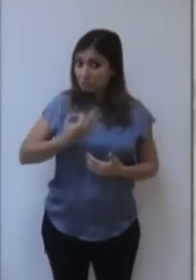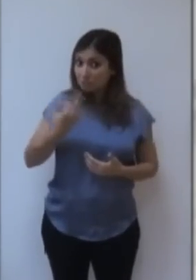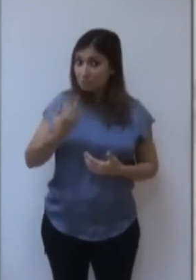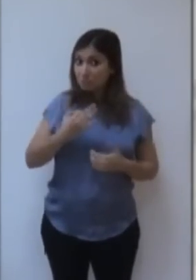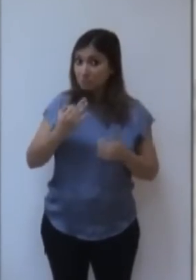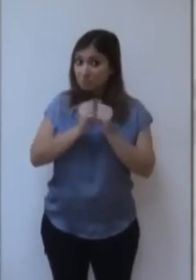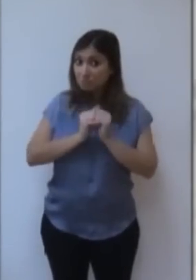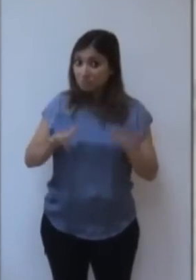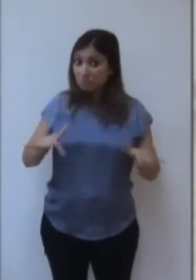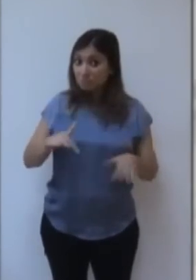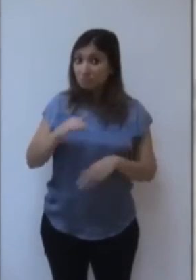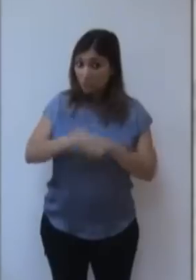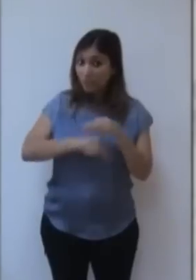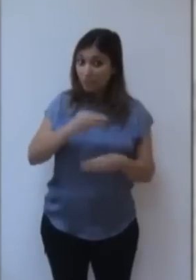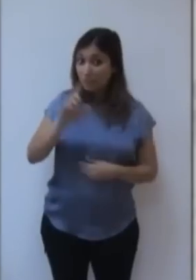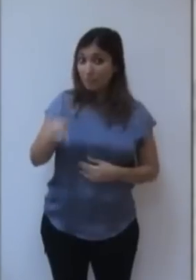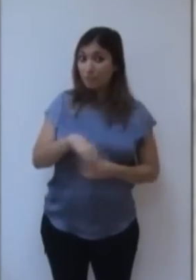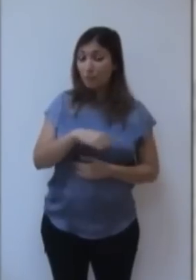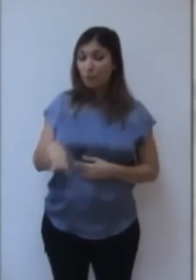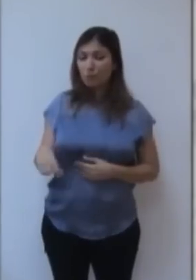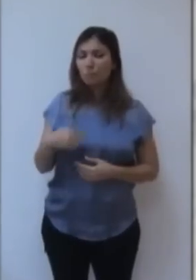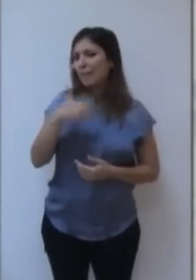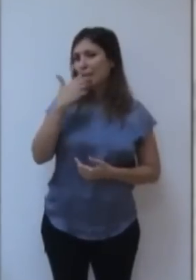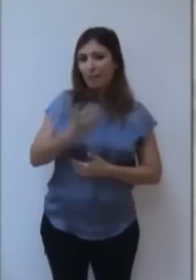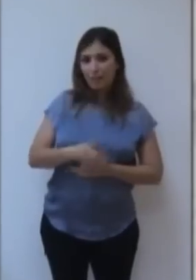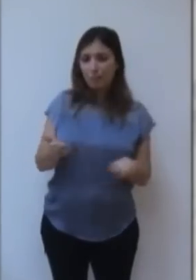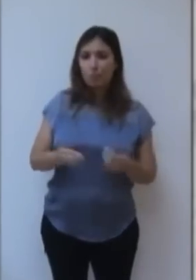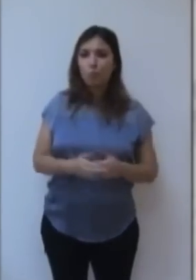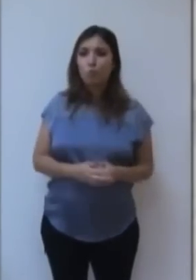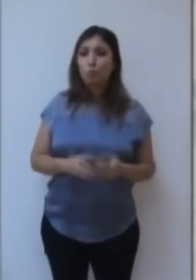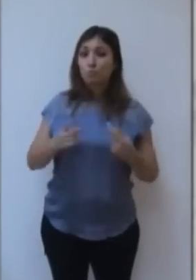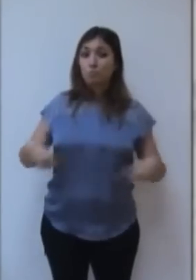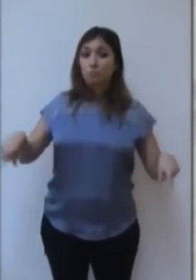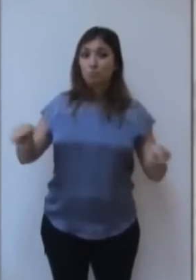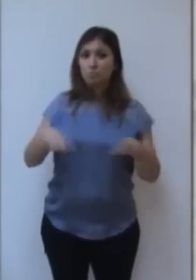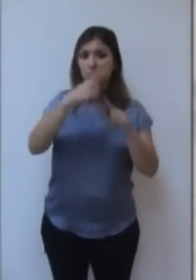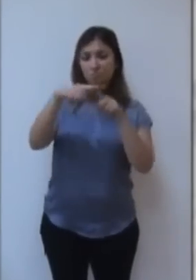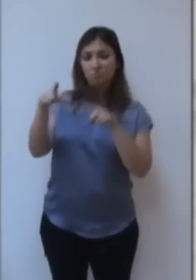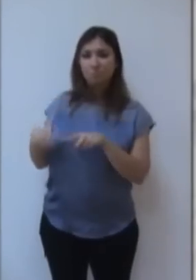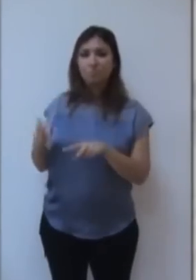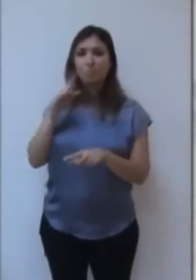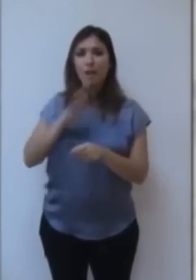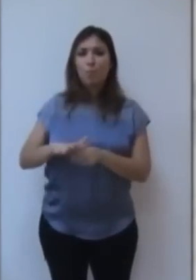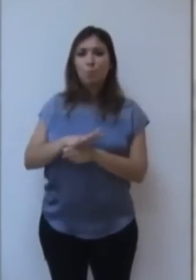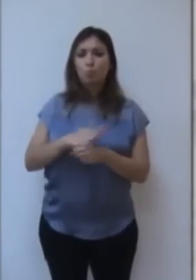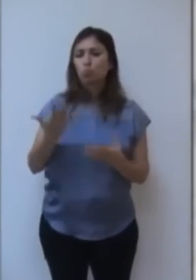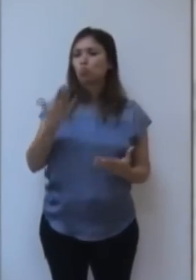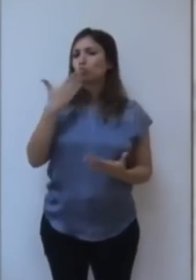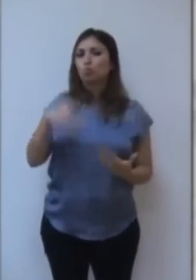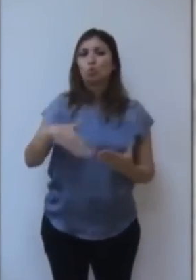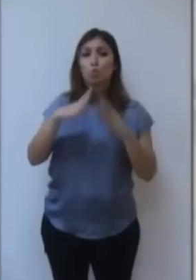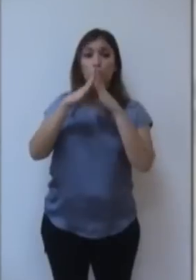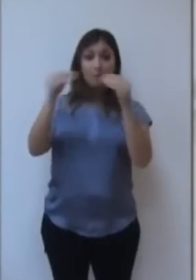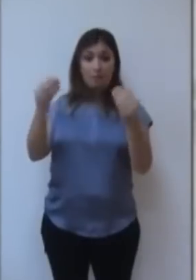se predica también, ¿no? ¿Cómo veis, por ejemplo, vosotros sois dos universidades diferentes, el ámbito de la universidad,